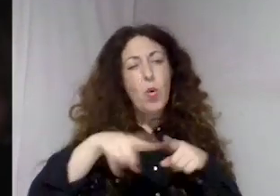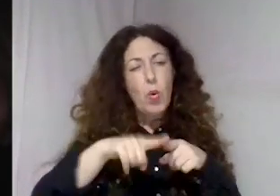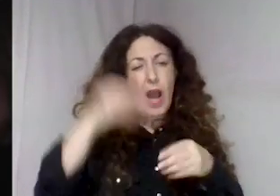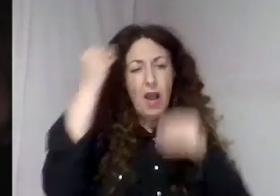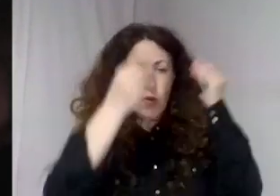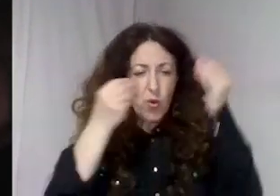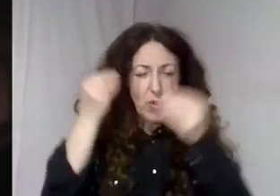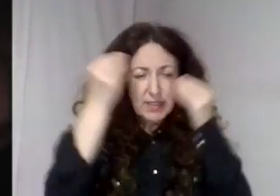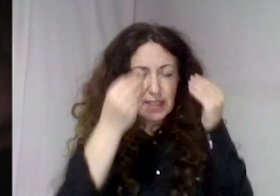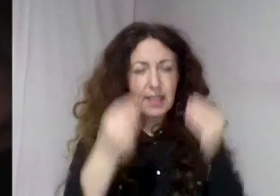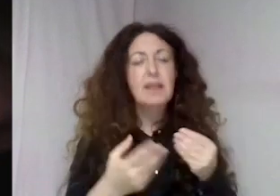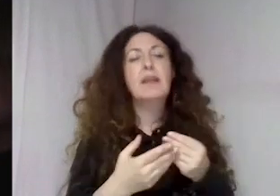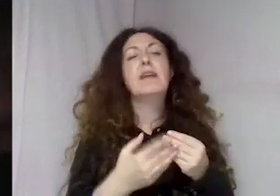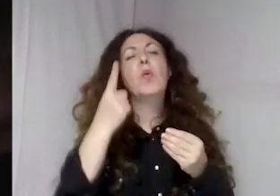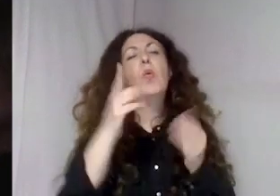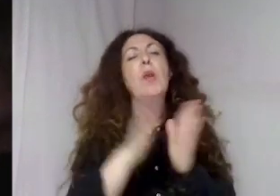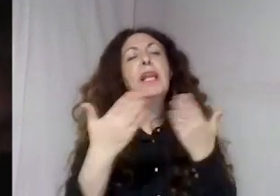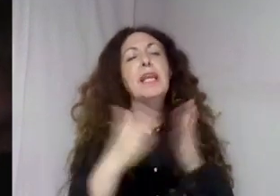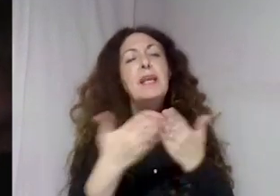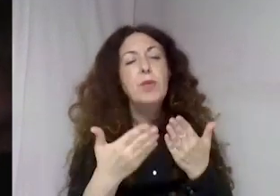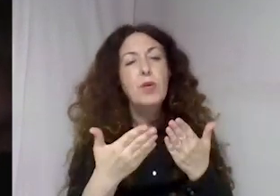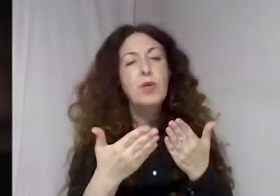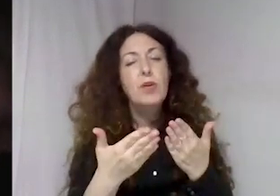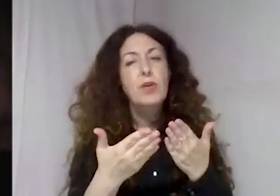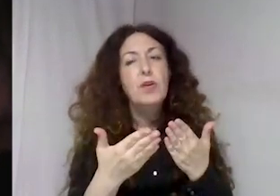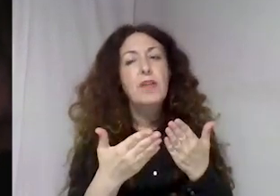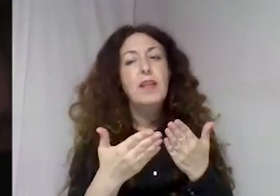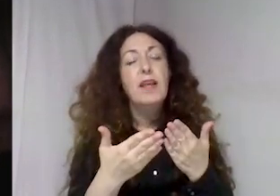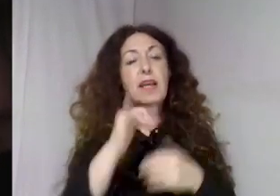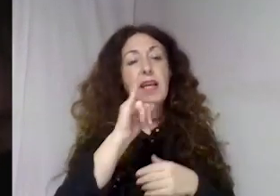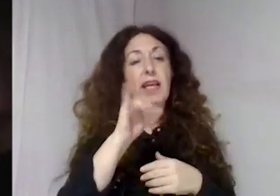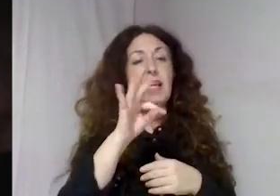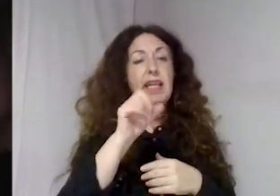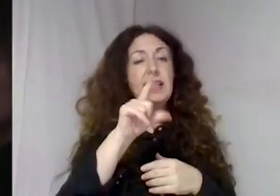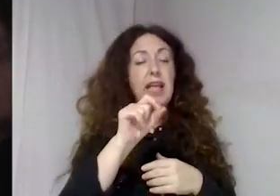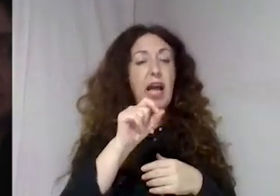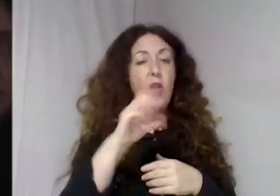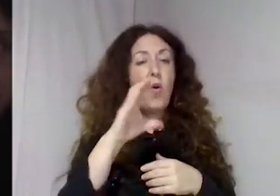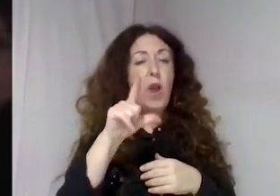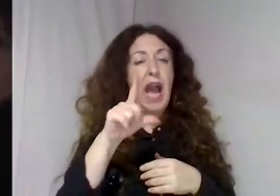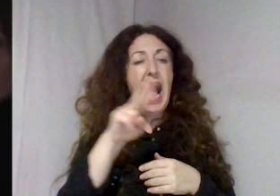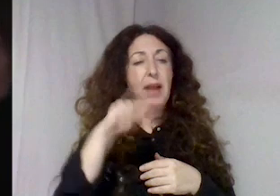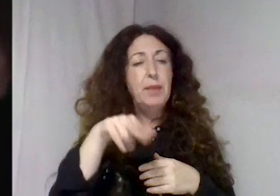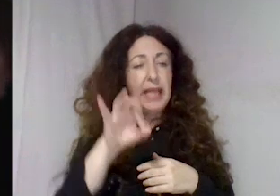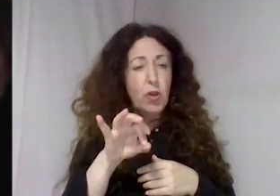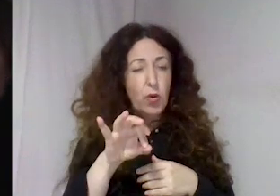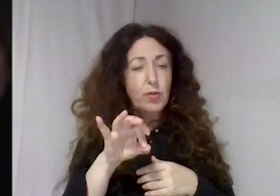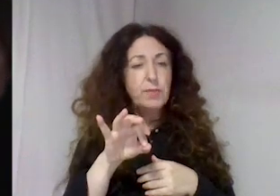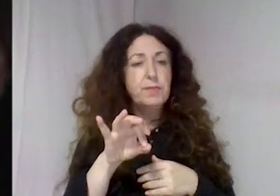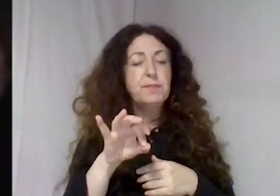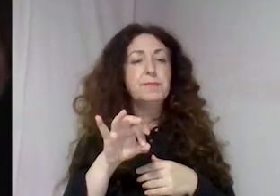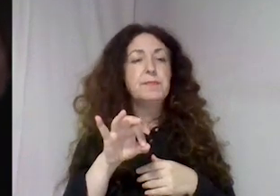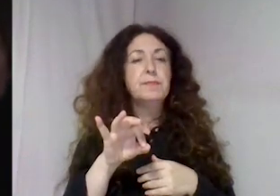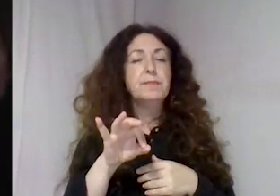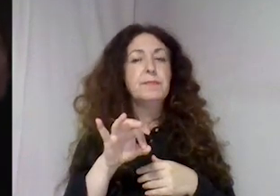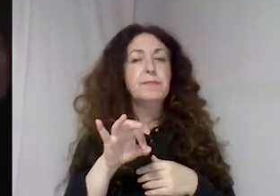al entorno de Carlos Borromeo. Y es a la idea de generar piedad y compasión a